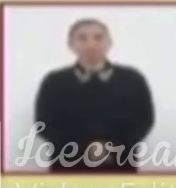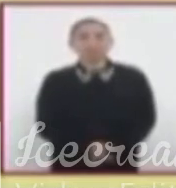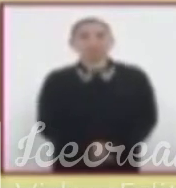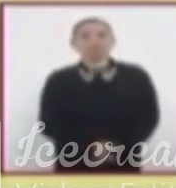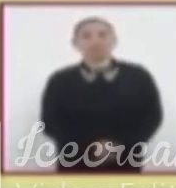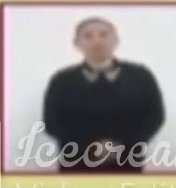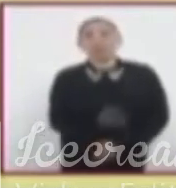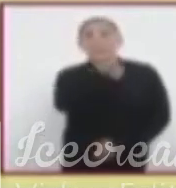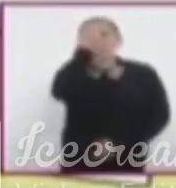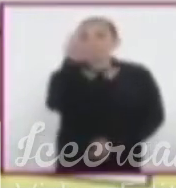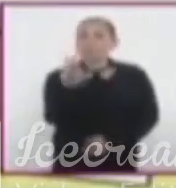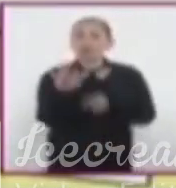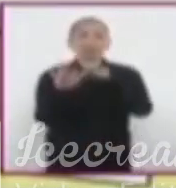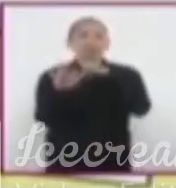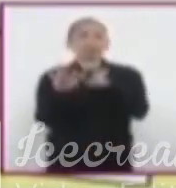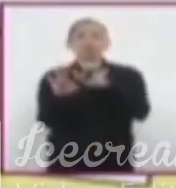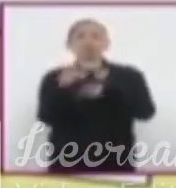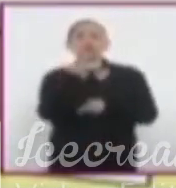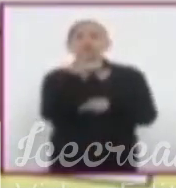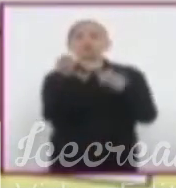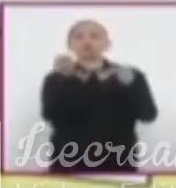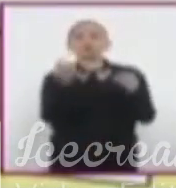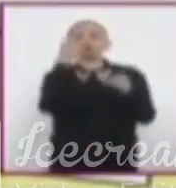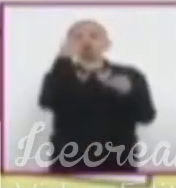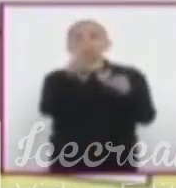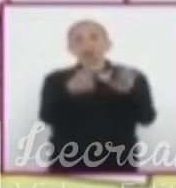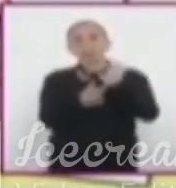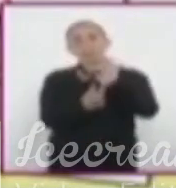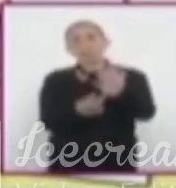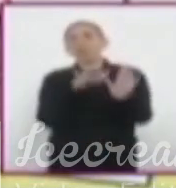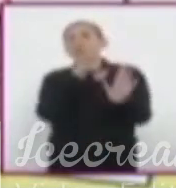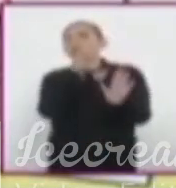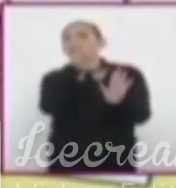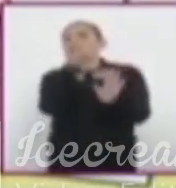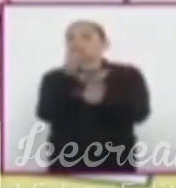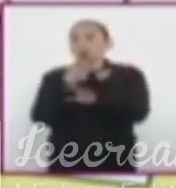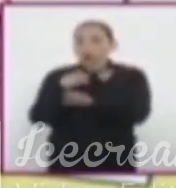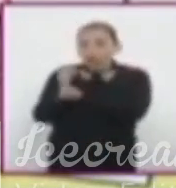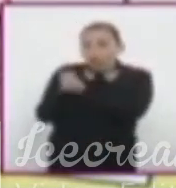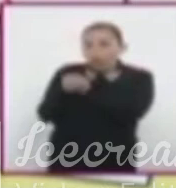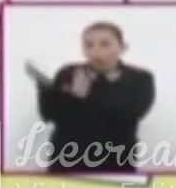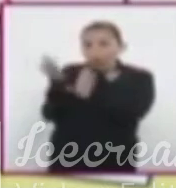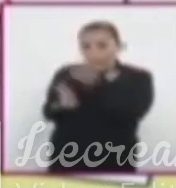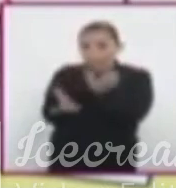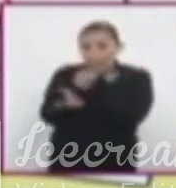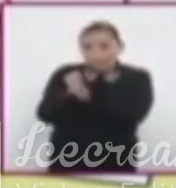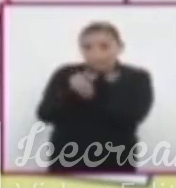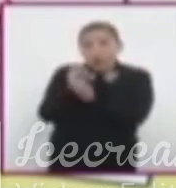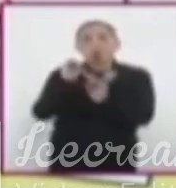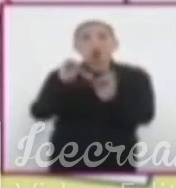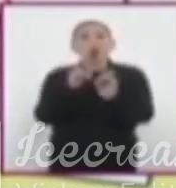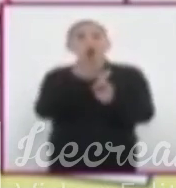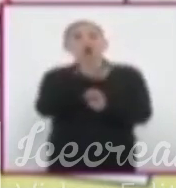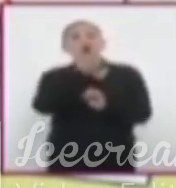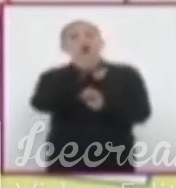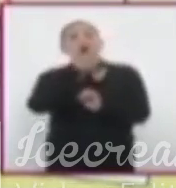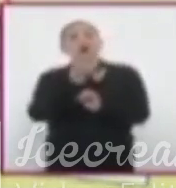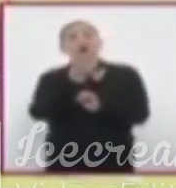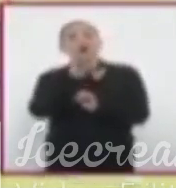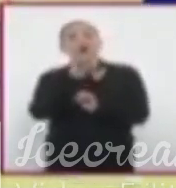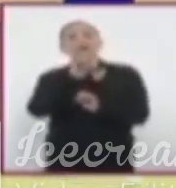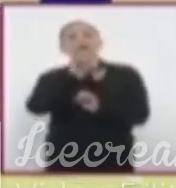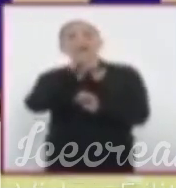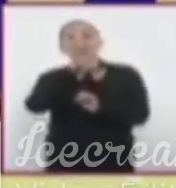Los porcentajes también se usan mucho para presentar resultados de investigaciones o en gráficas. Por